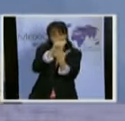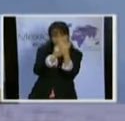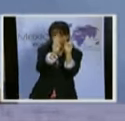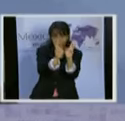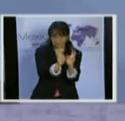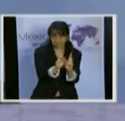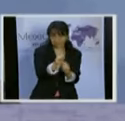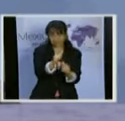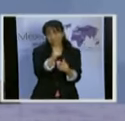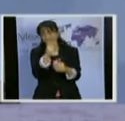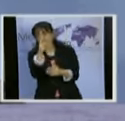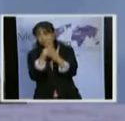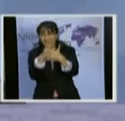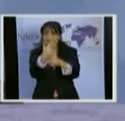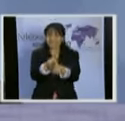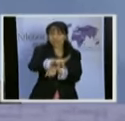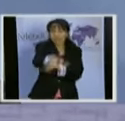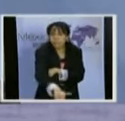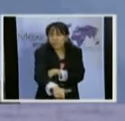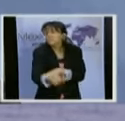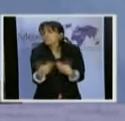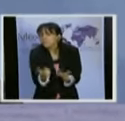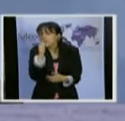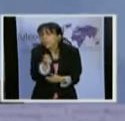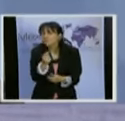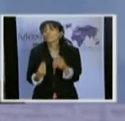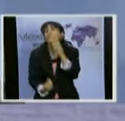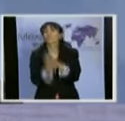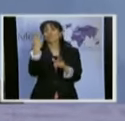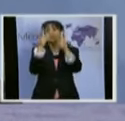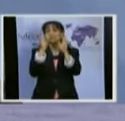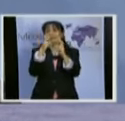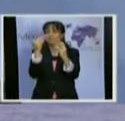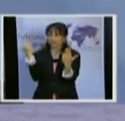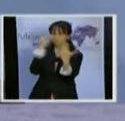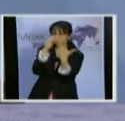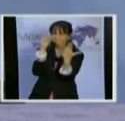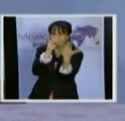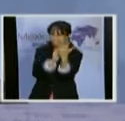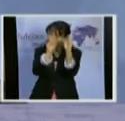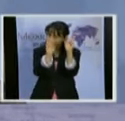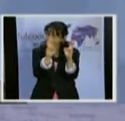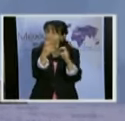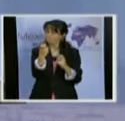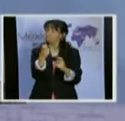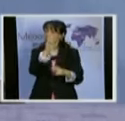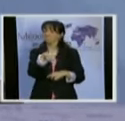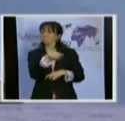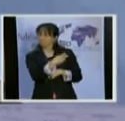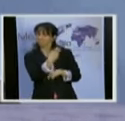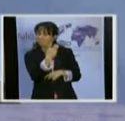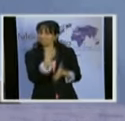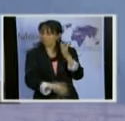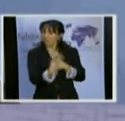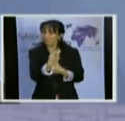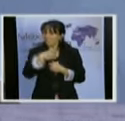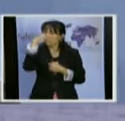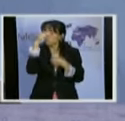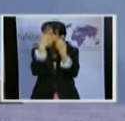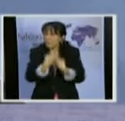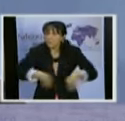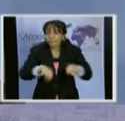las primeras reuniones temáticas, y creemos que es muy relevante, y creemos que es muy relevante el rol que México puede jugar